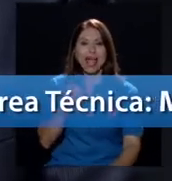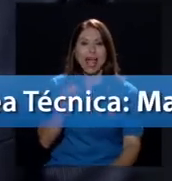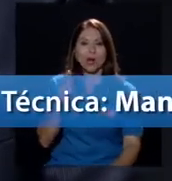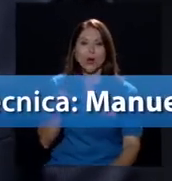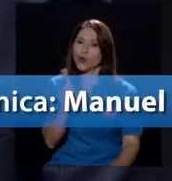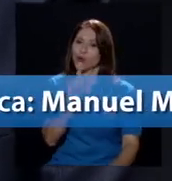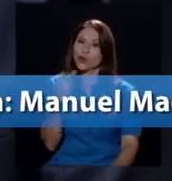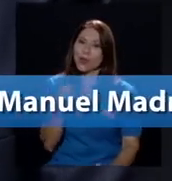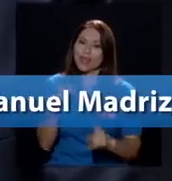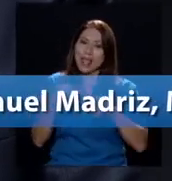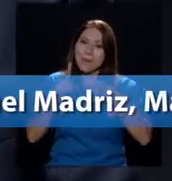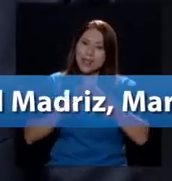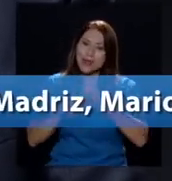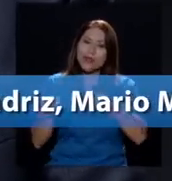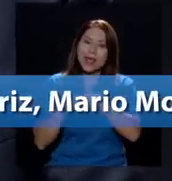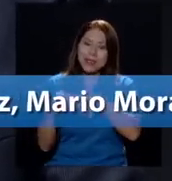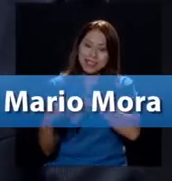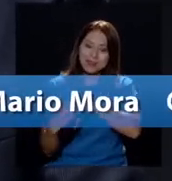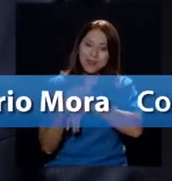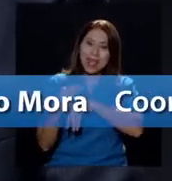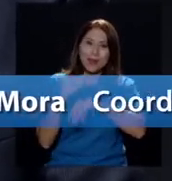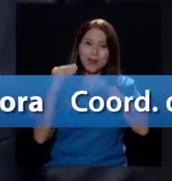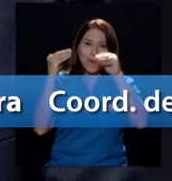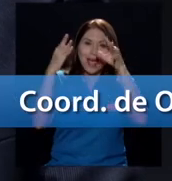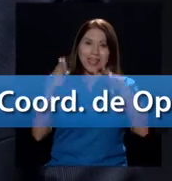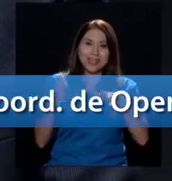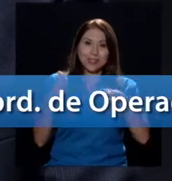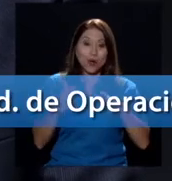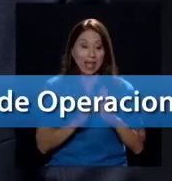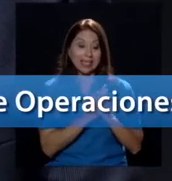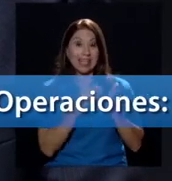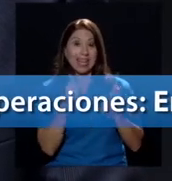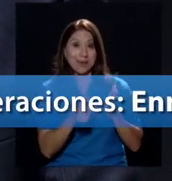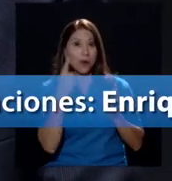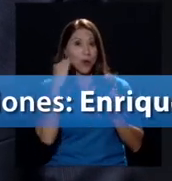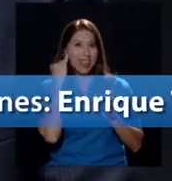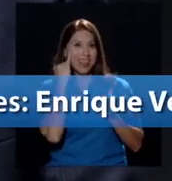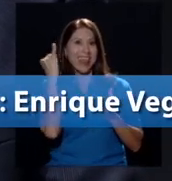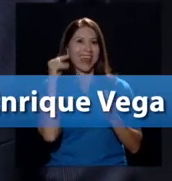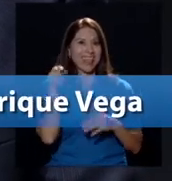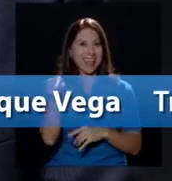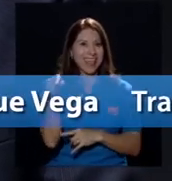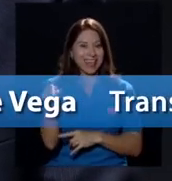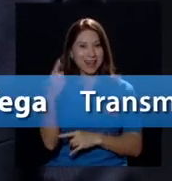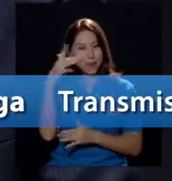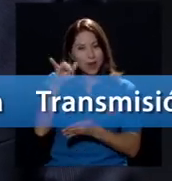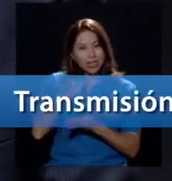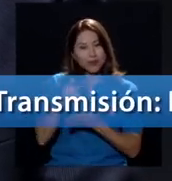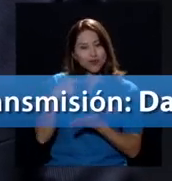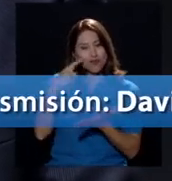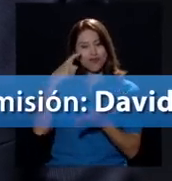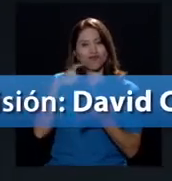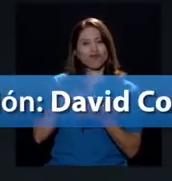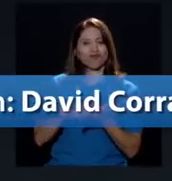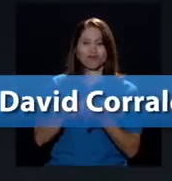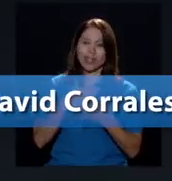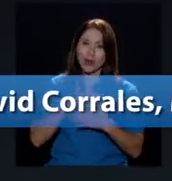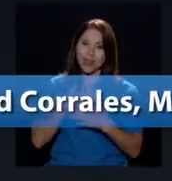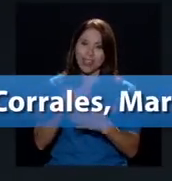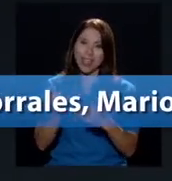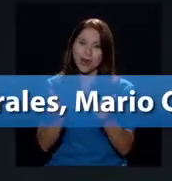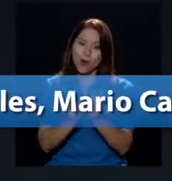maestro y este libro se debe a una idea de él por eso yo se lo dedique con enorme gusto pues con este